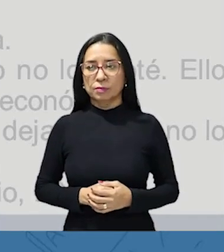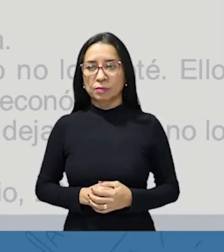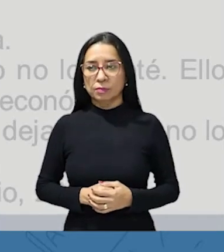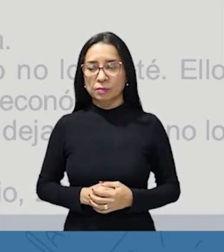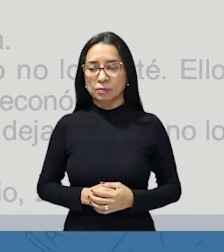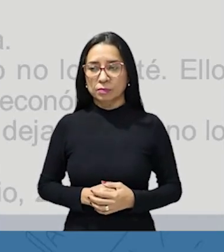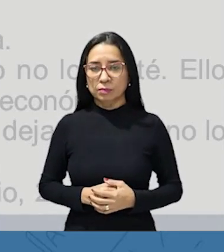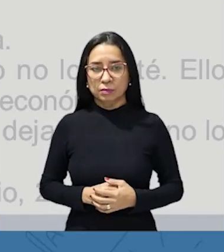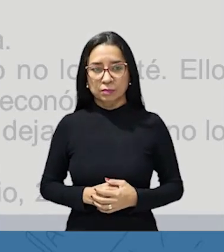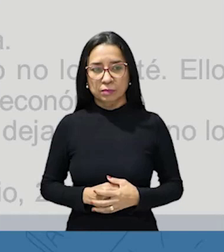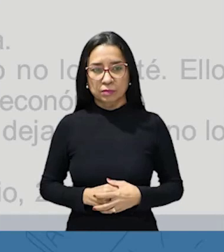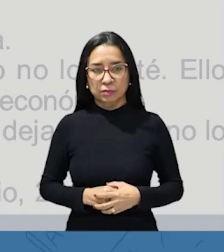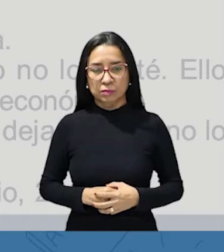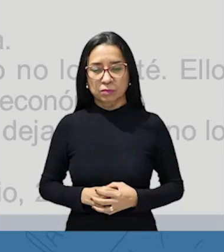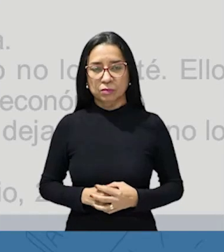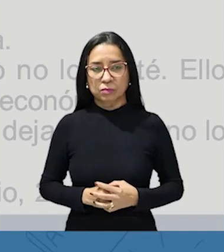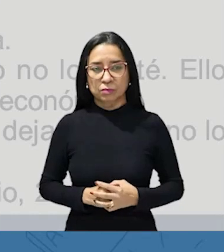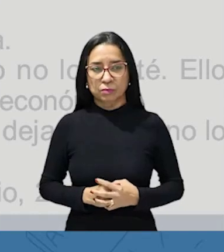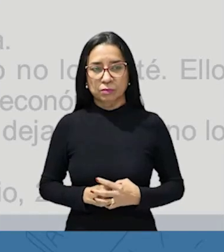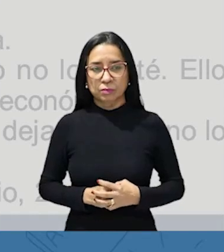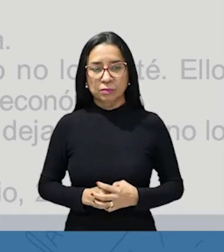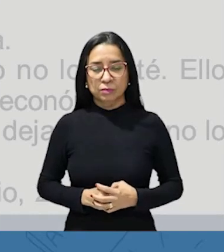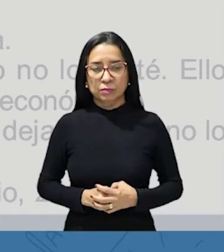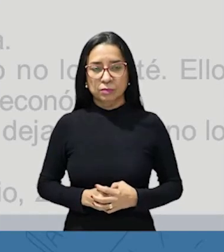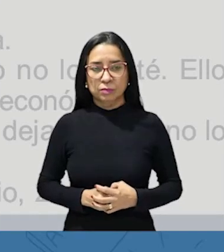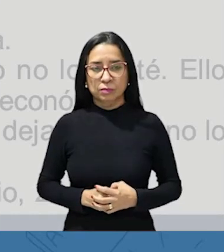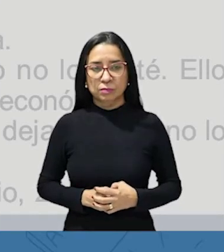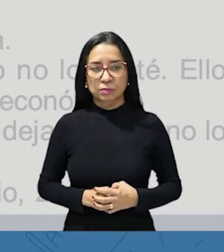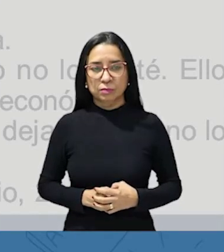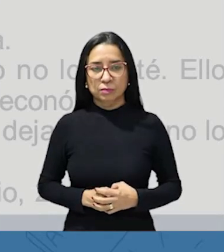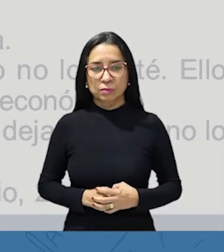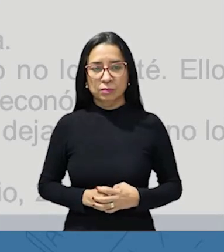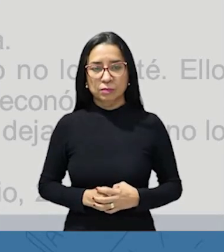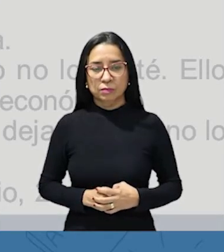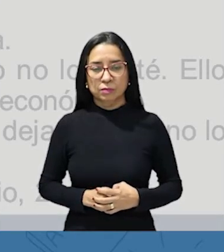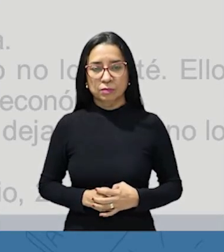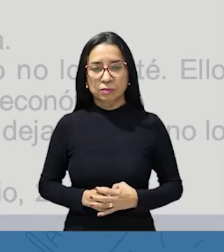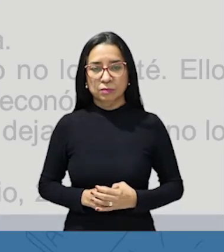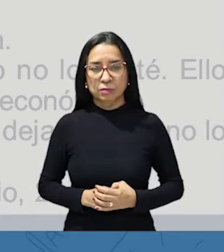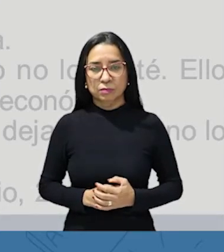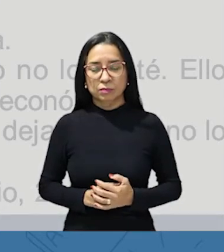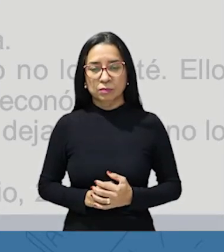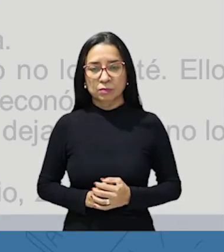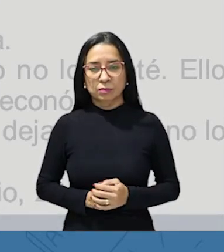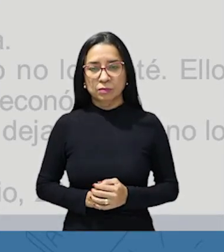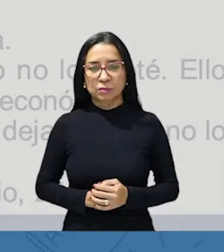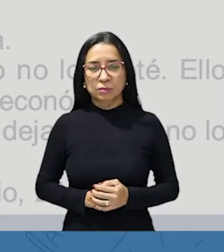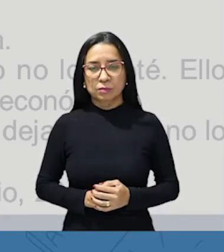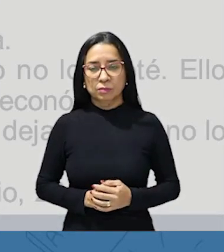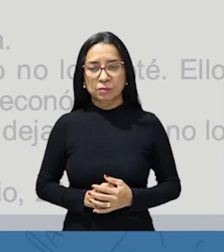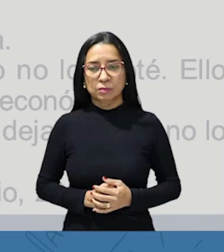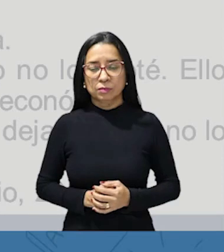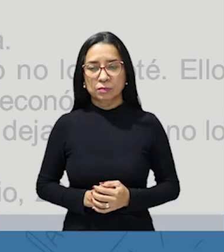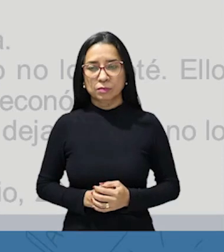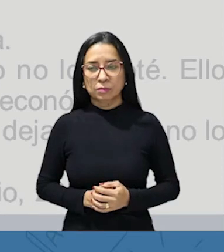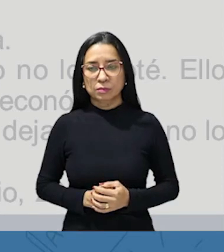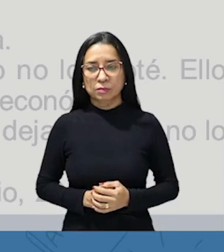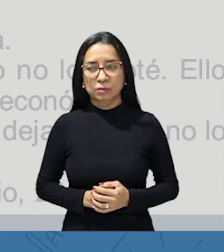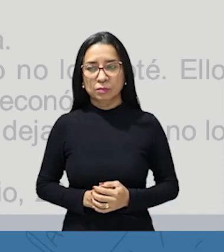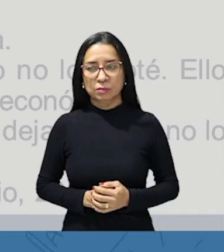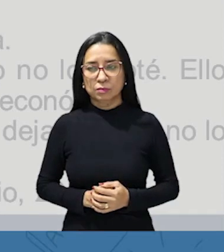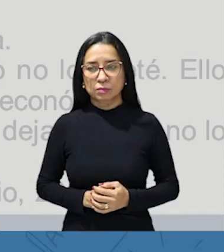y las calles de varias ciudades de España. Y la indignación se difundió. La buena